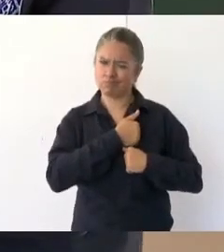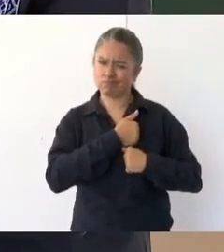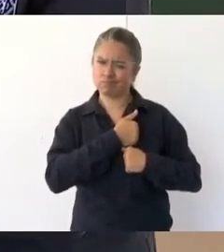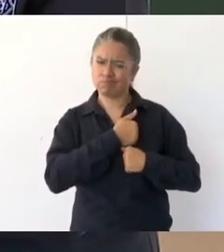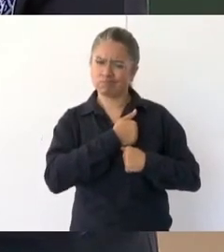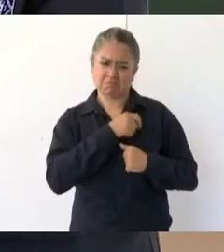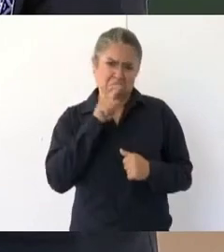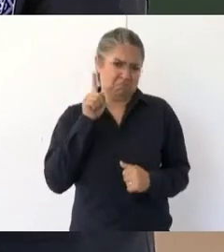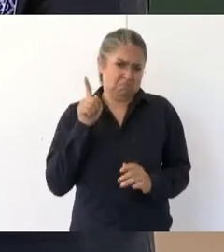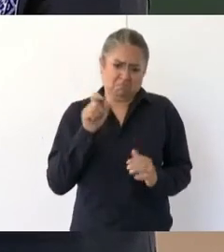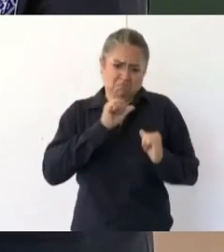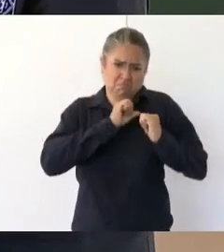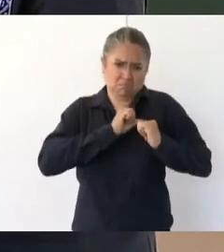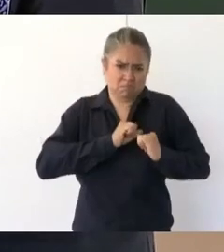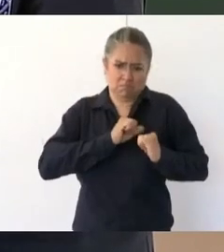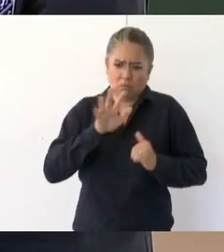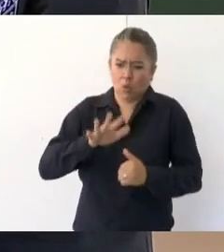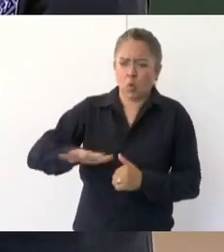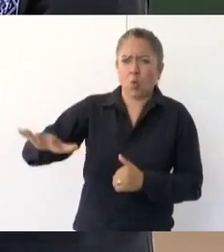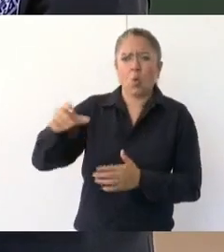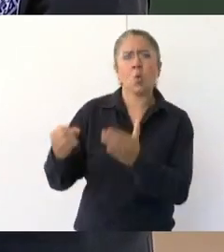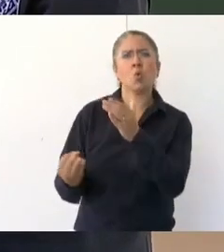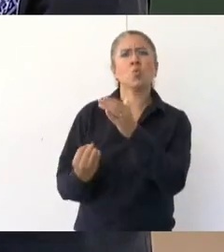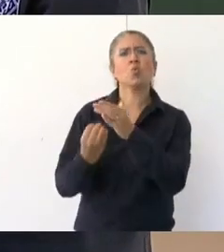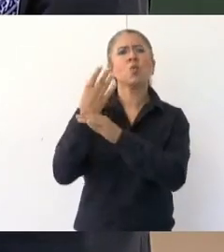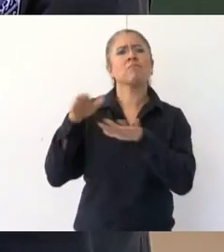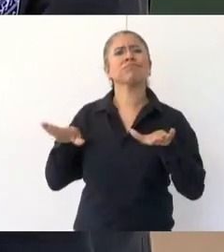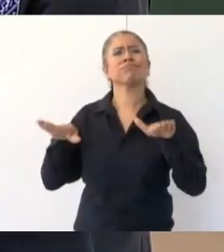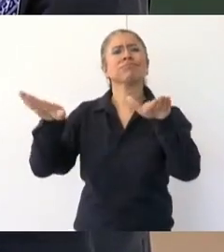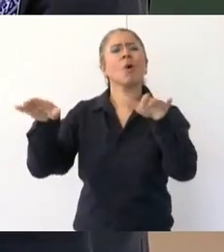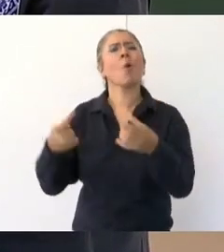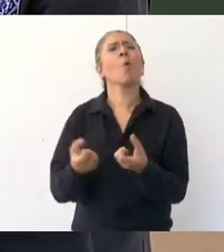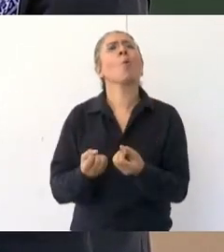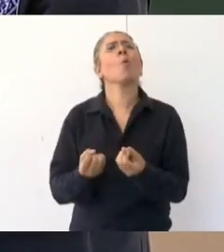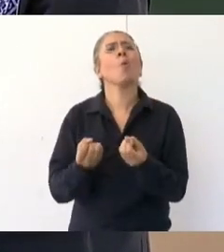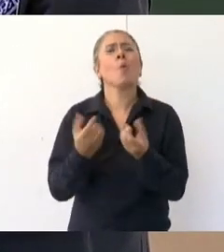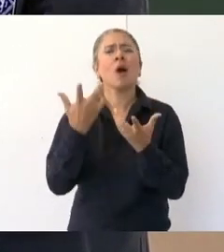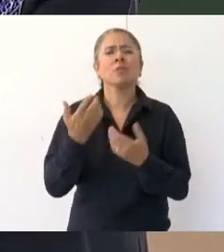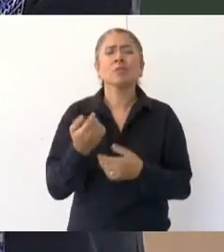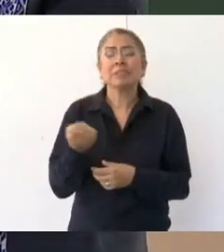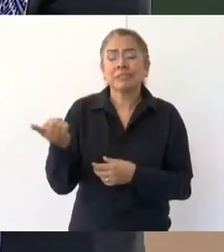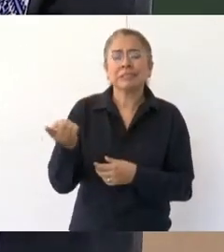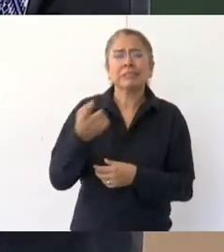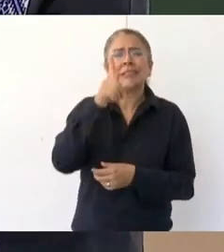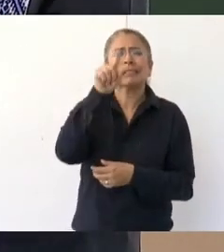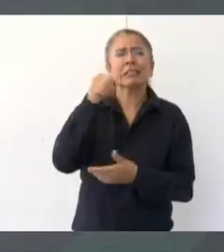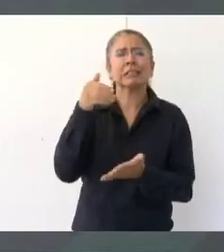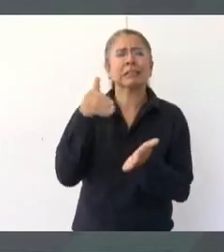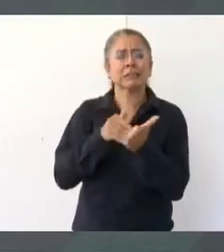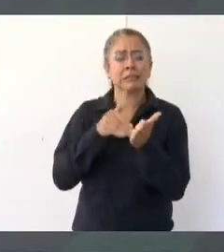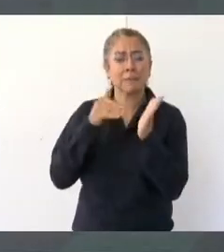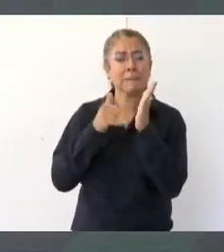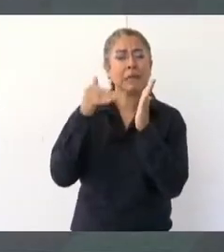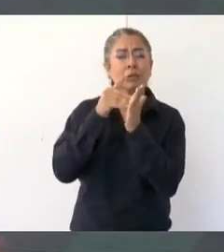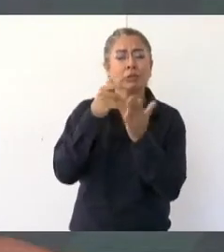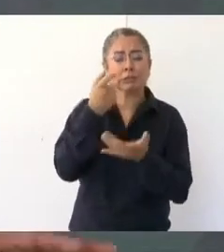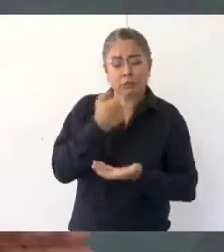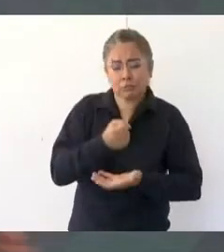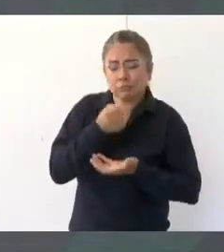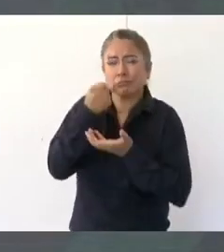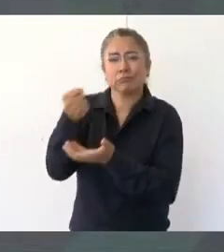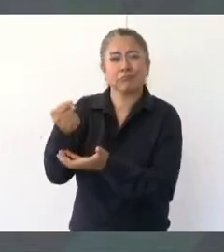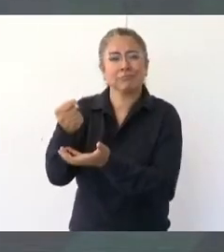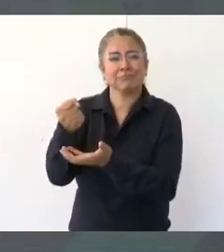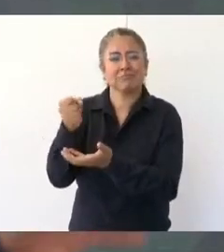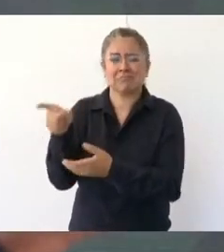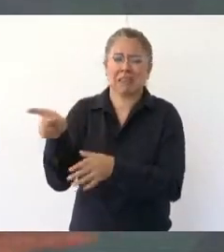el nuevo aeropuerto con 70,000 millones de pesos en 2 años. Un aeropuerto de